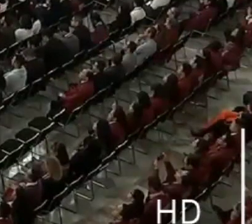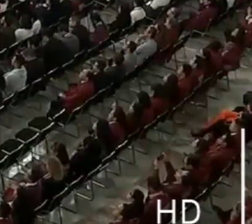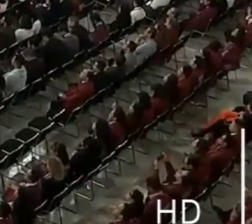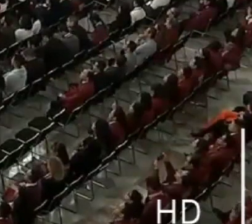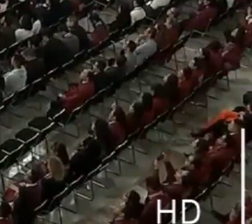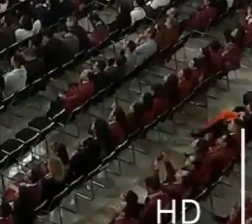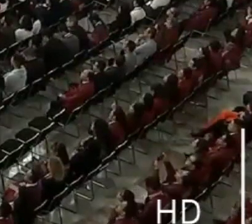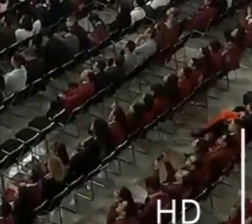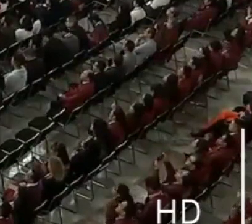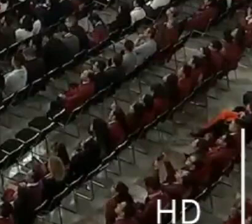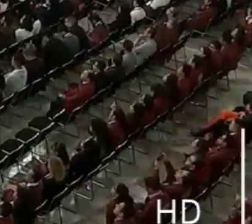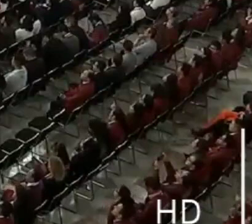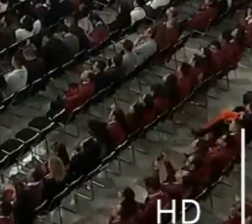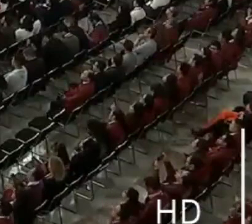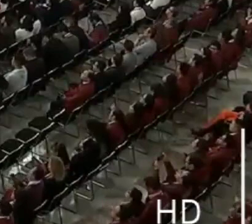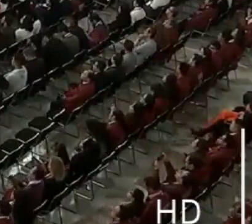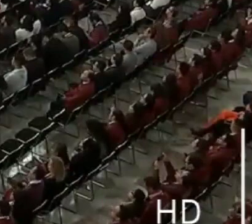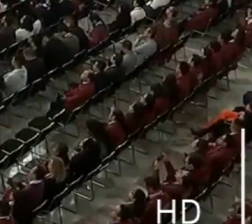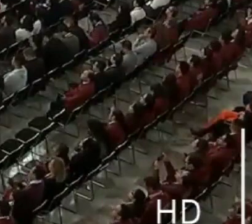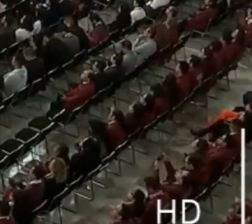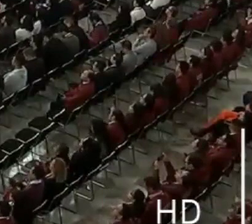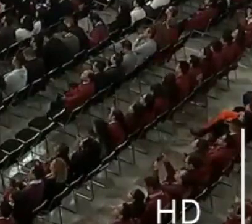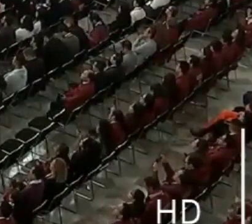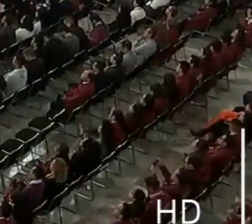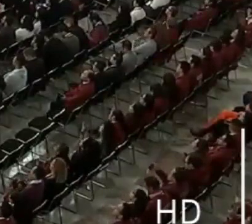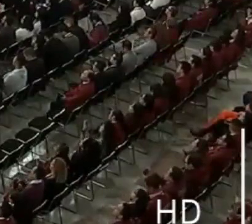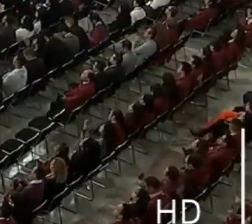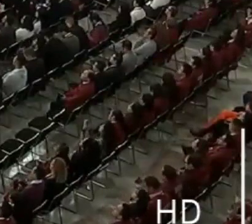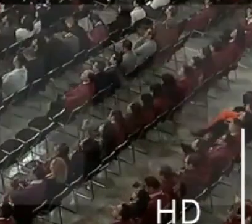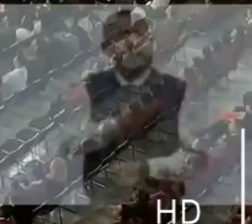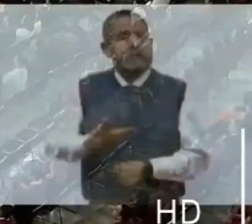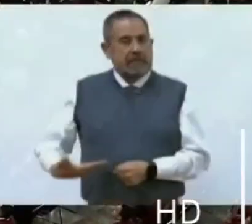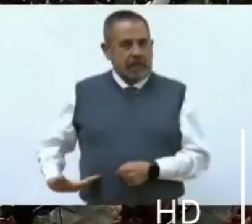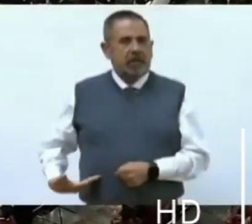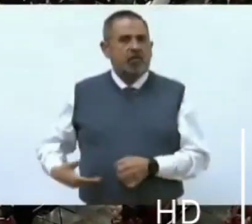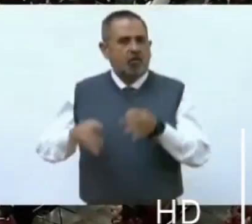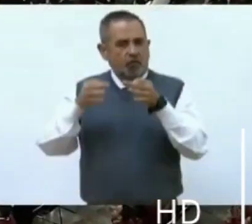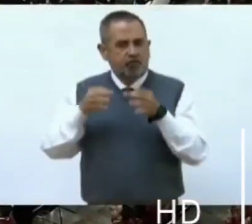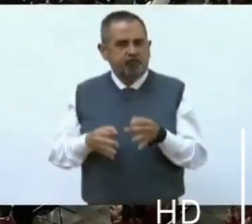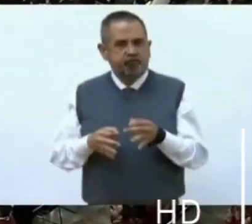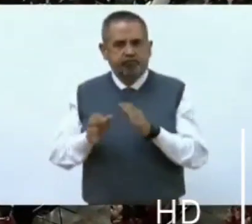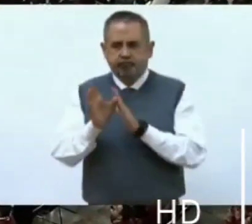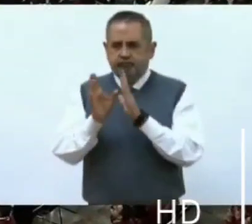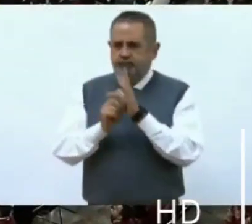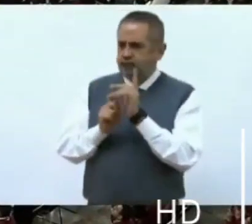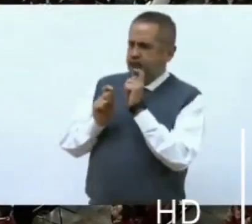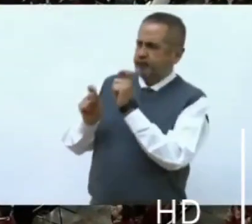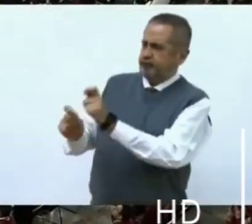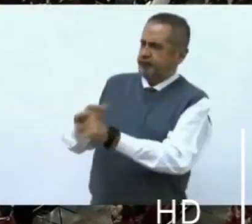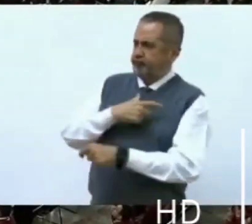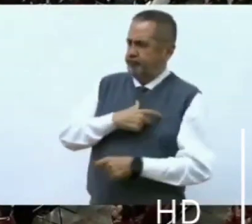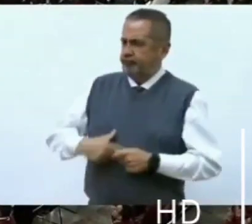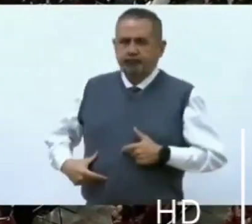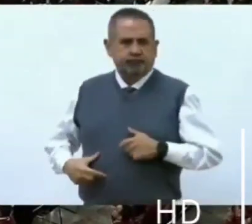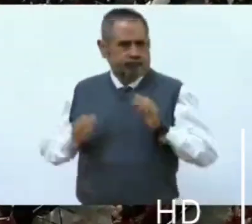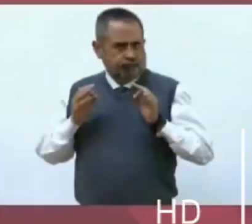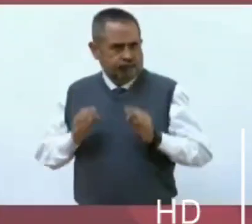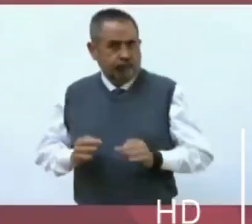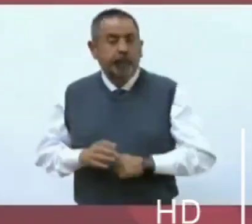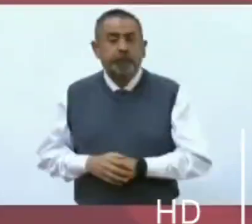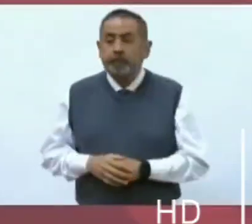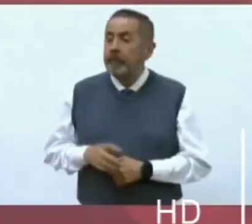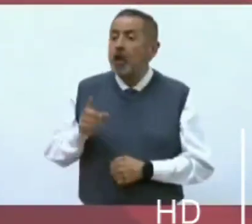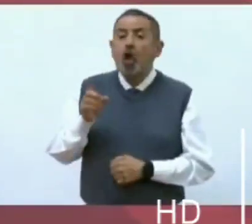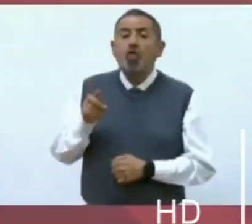Licenciado Andrés Manuel López Obrador, presidente constitucional de los Estados Unidos Mexicanos.